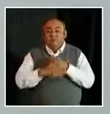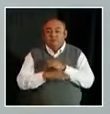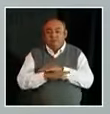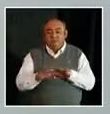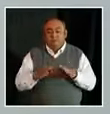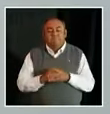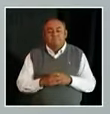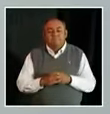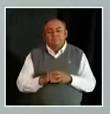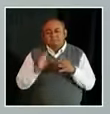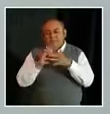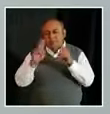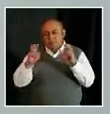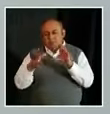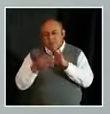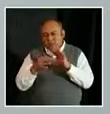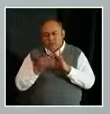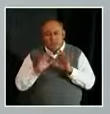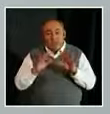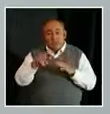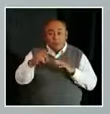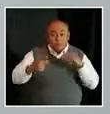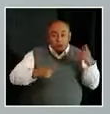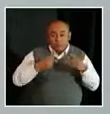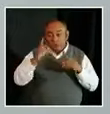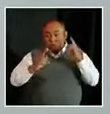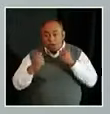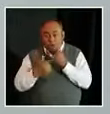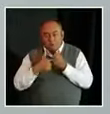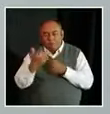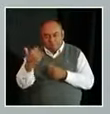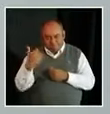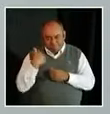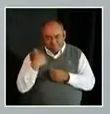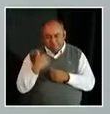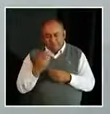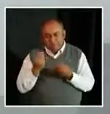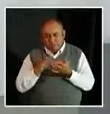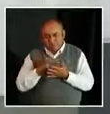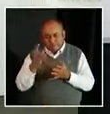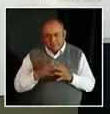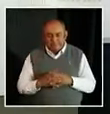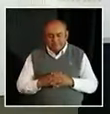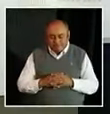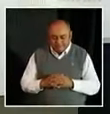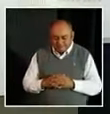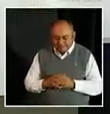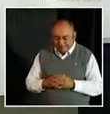sus órdenes para dudas, aclaraciones, preguntas. Muchas gracias.